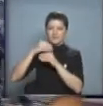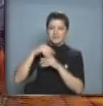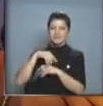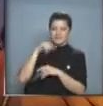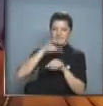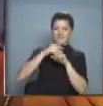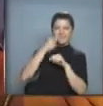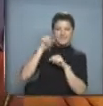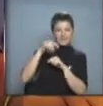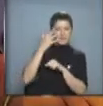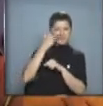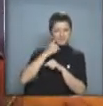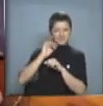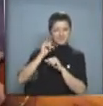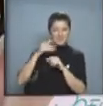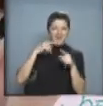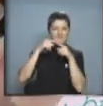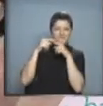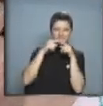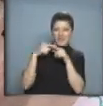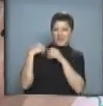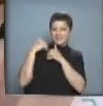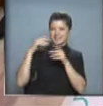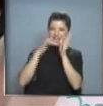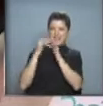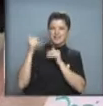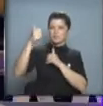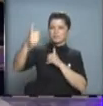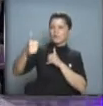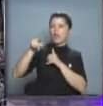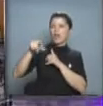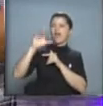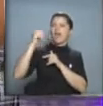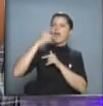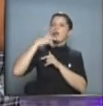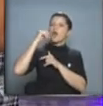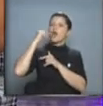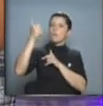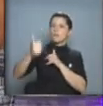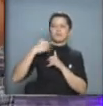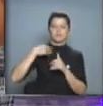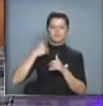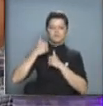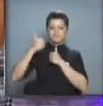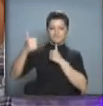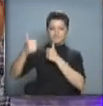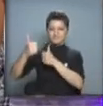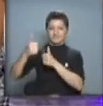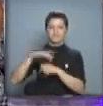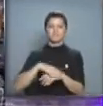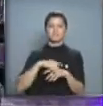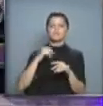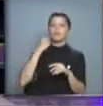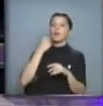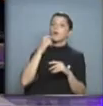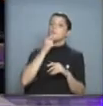gusta. Con papá, el novio allá mirando. Sí. ¿Esperarías un tiempo antes de entrar a las ceremonias? ¿Lo